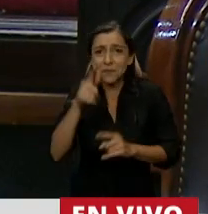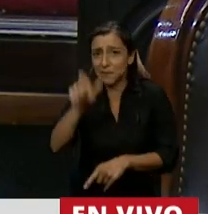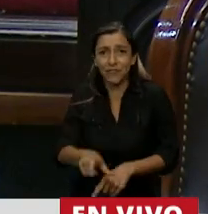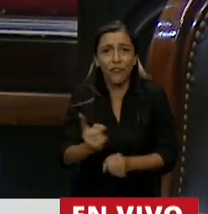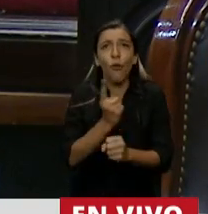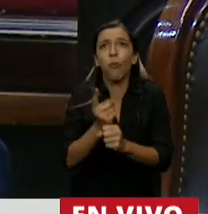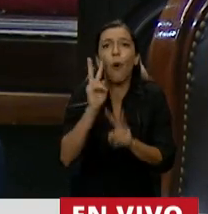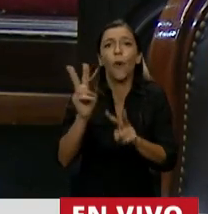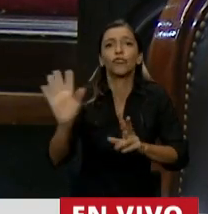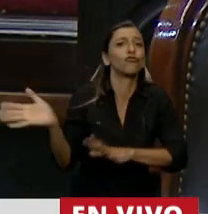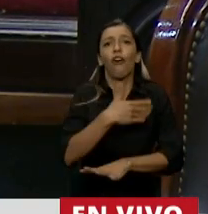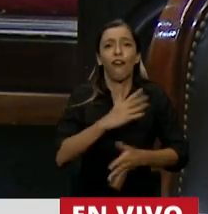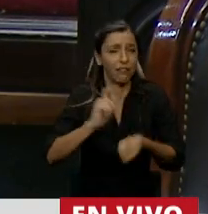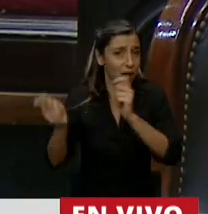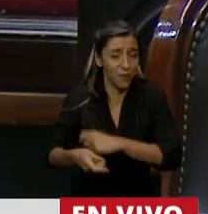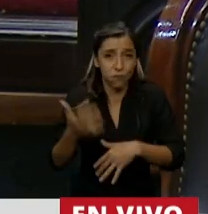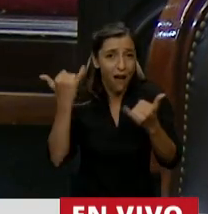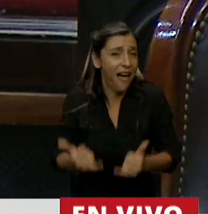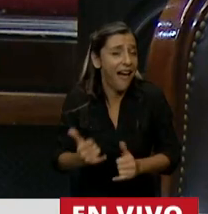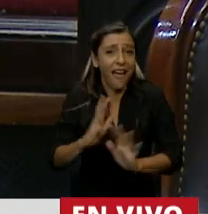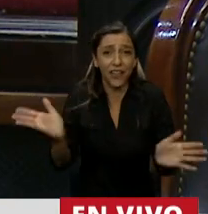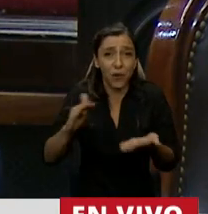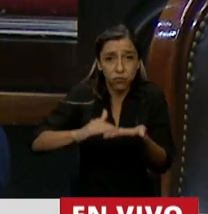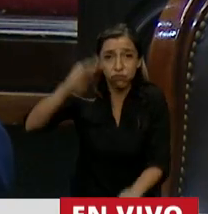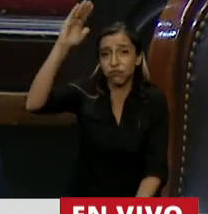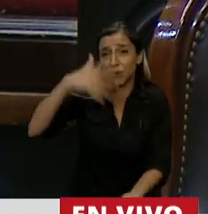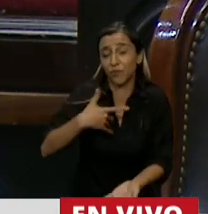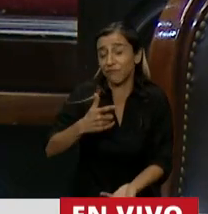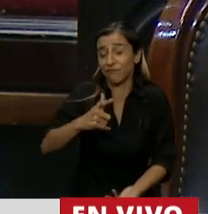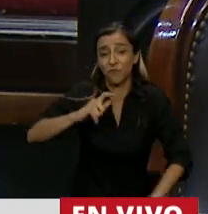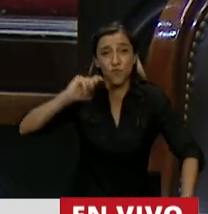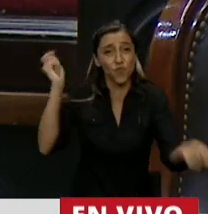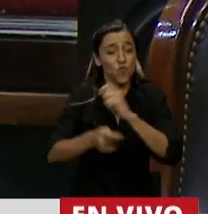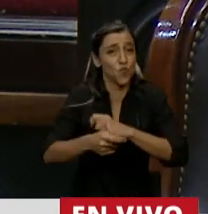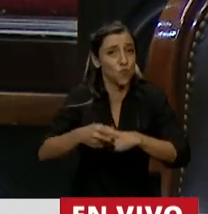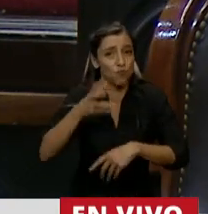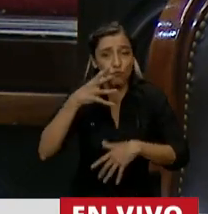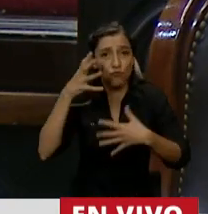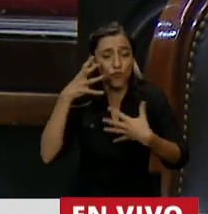implica que tenga que vivir cambios que a veces se dan dentro de una misma década.